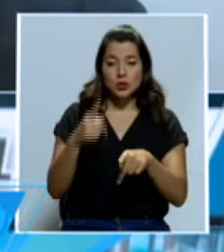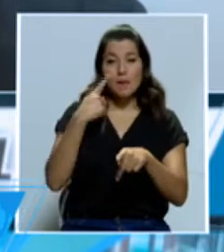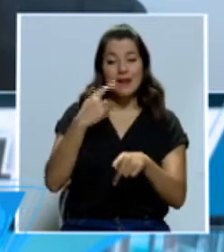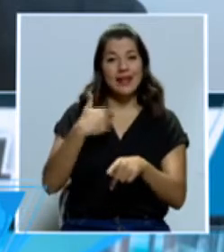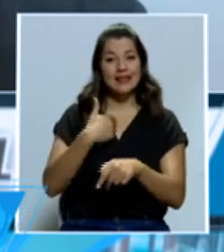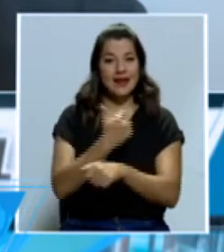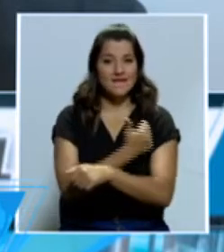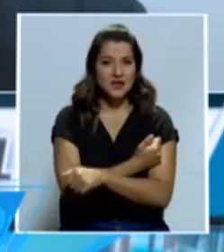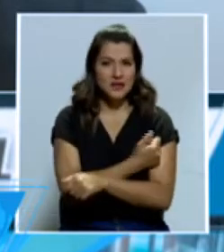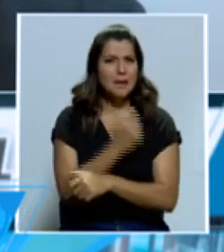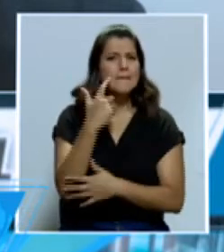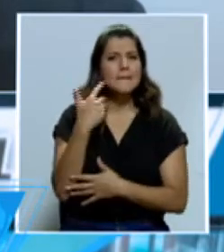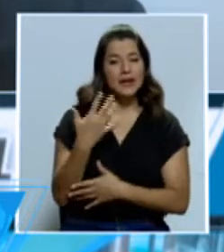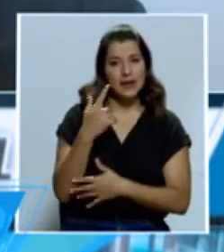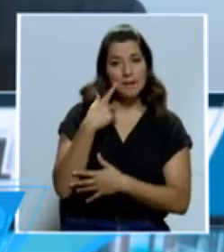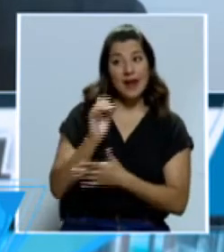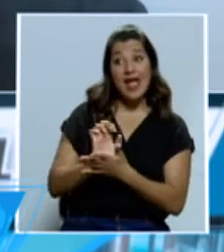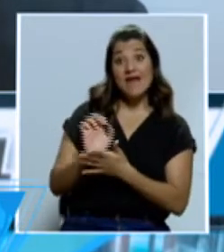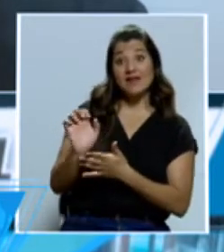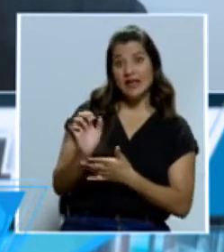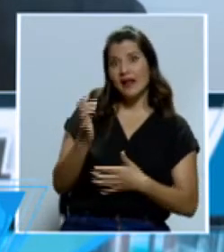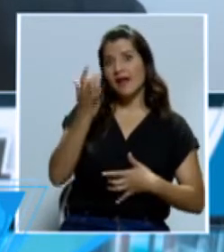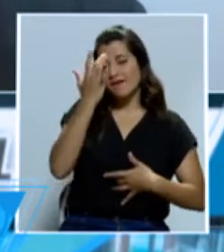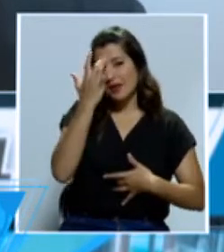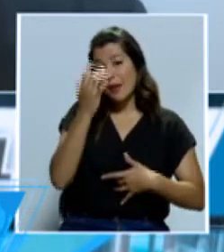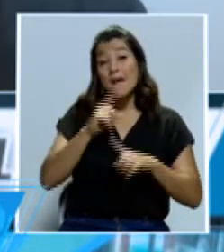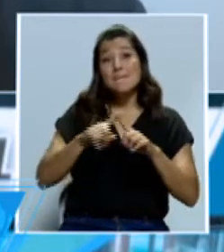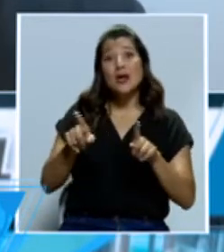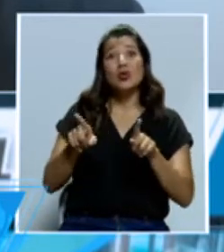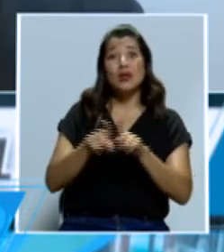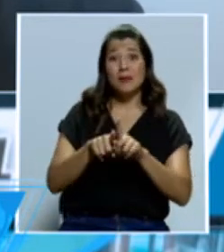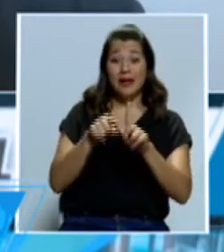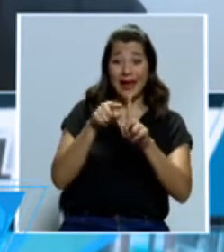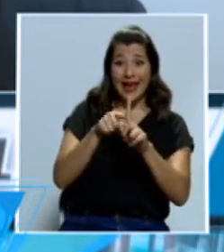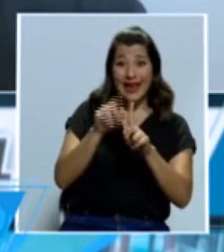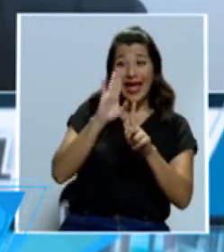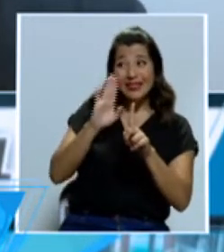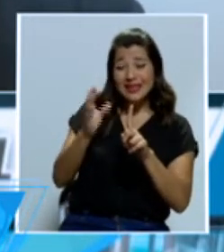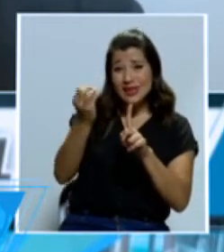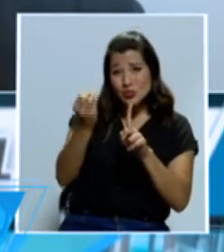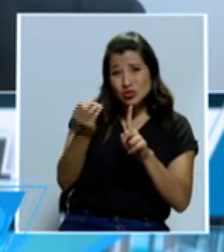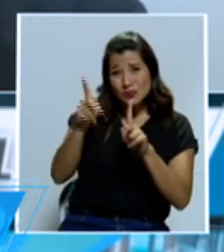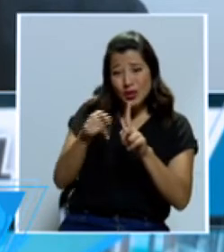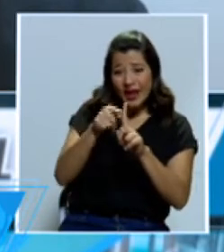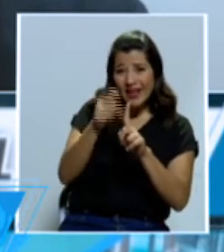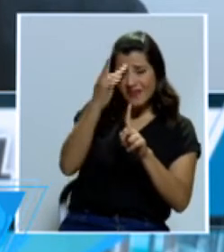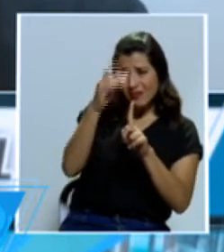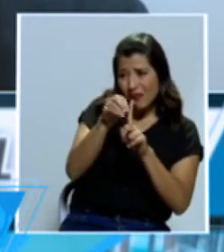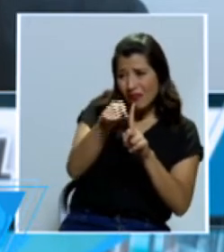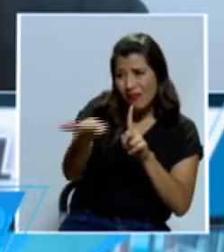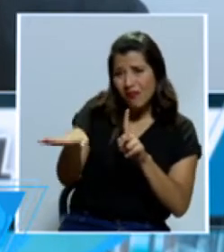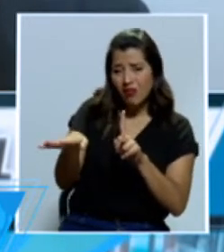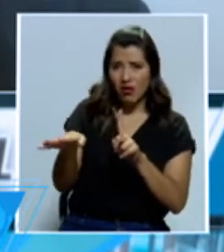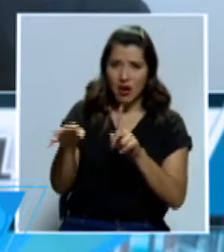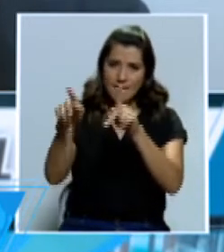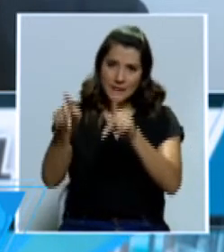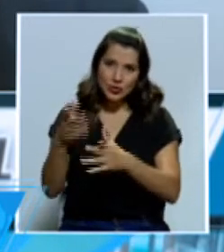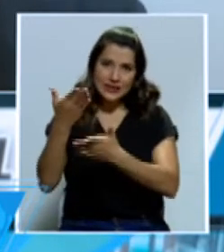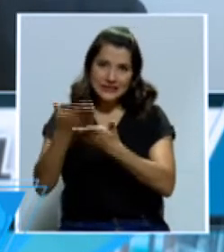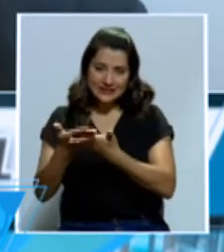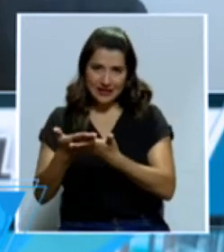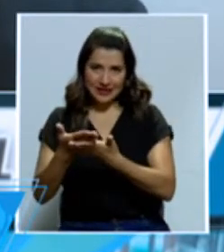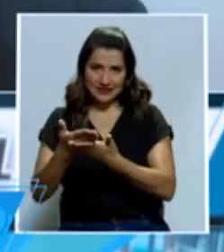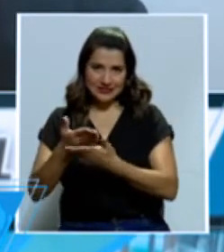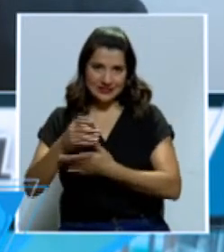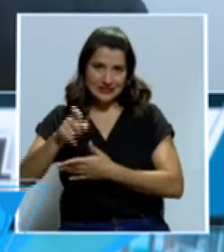se enfermen, sino también para no transmitir la enfermedad a otras personas en los servicios de salud. Entonces, el personal de salud,